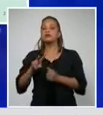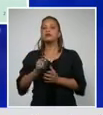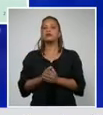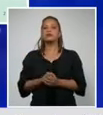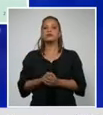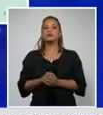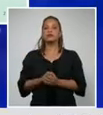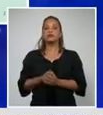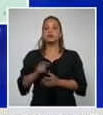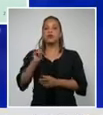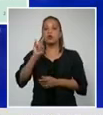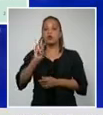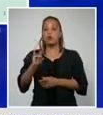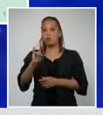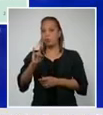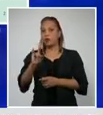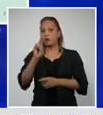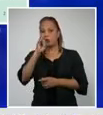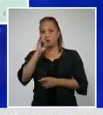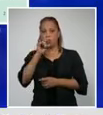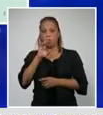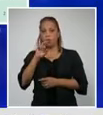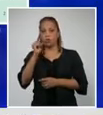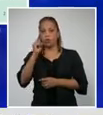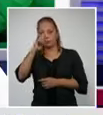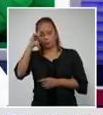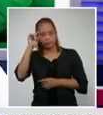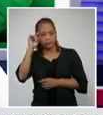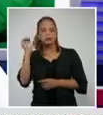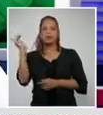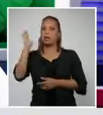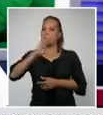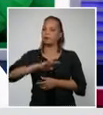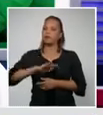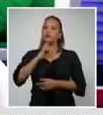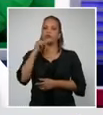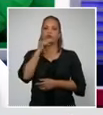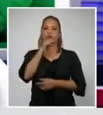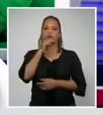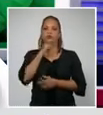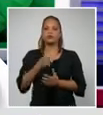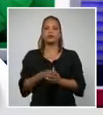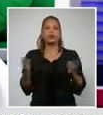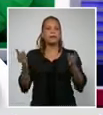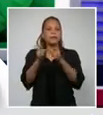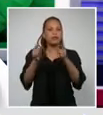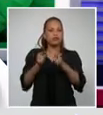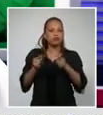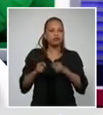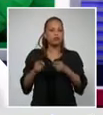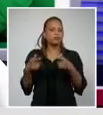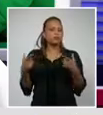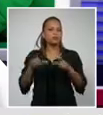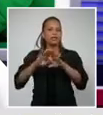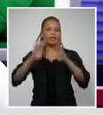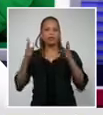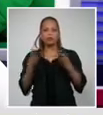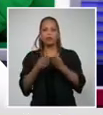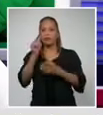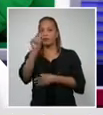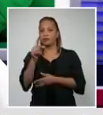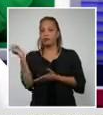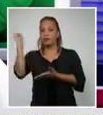importado, viajero cubano procedente de Rusia. En resumen, de los importados ayer